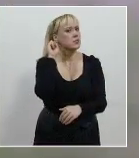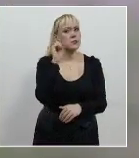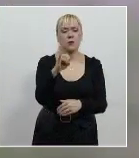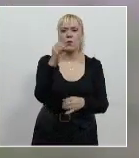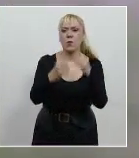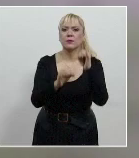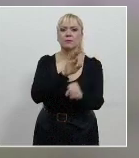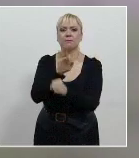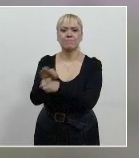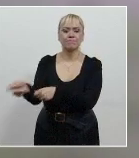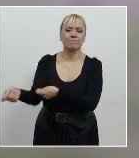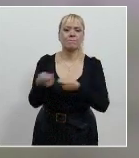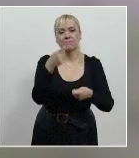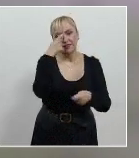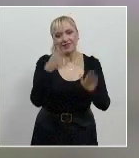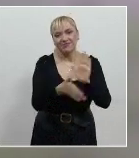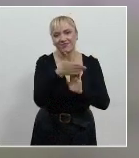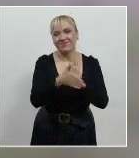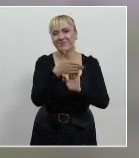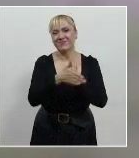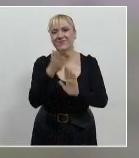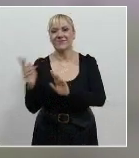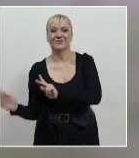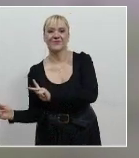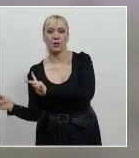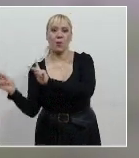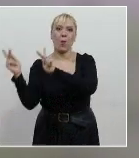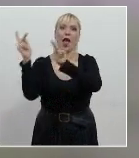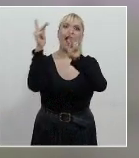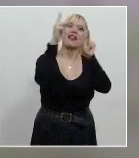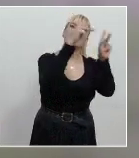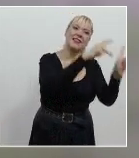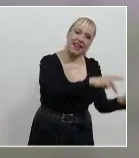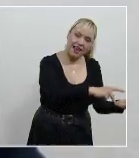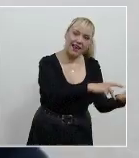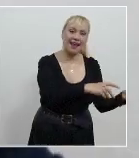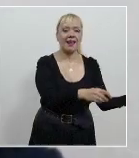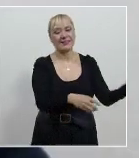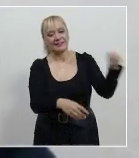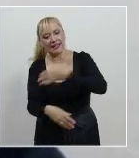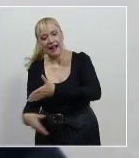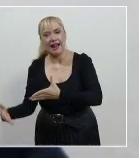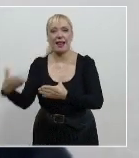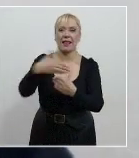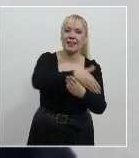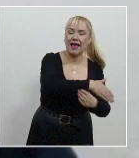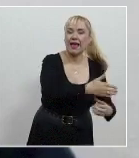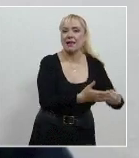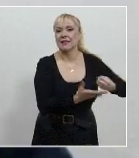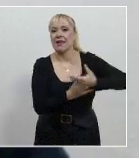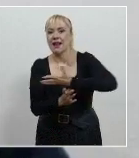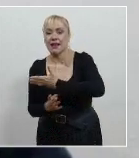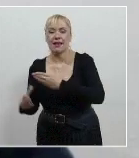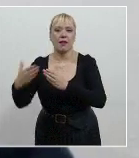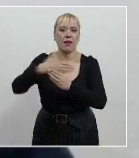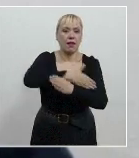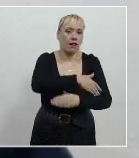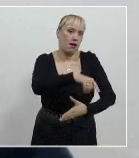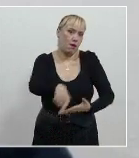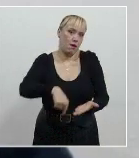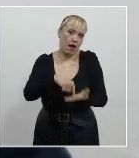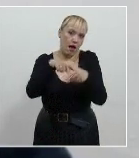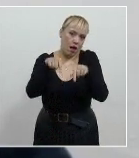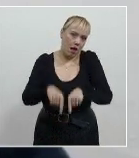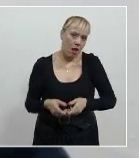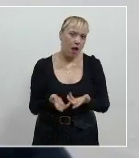de un juez para construir un puente que les permita salir y volver a su comunidad. Promovimos una demanda de amparo indirecto